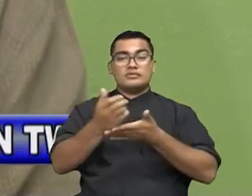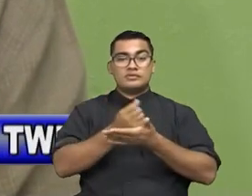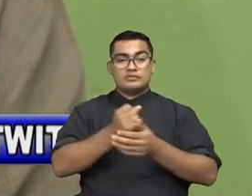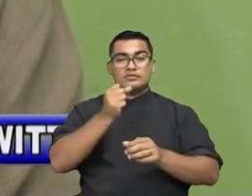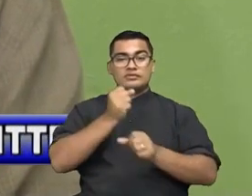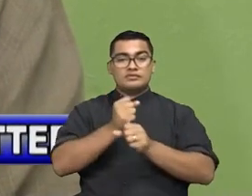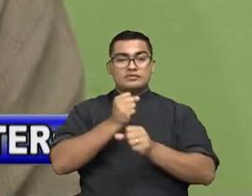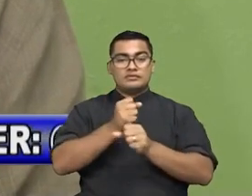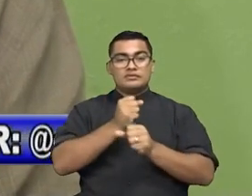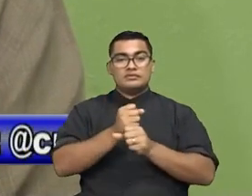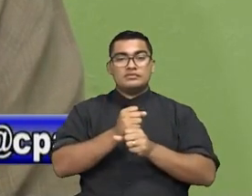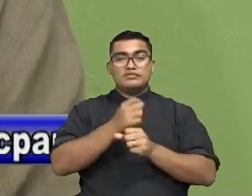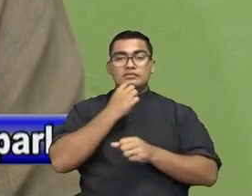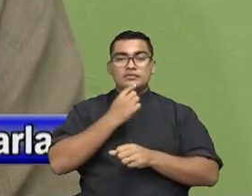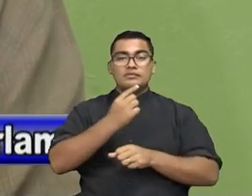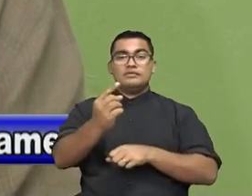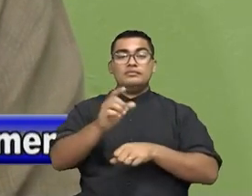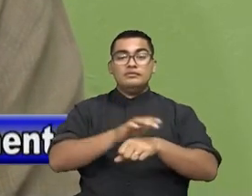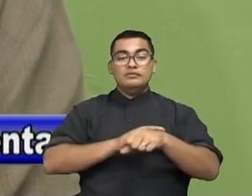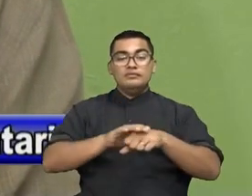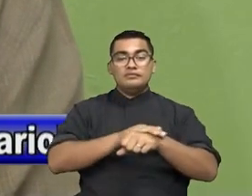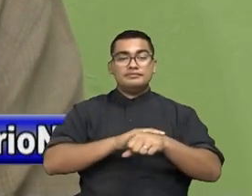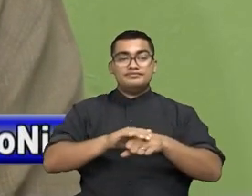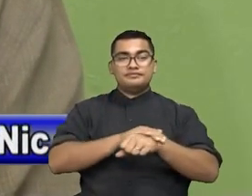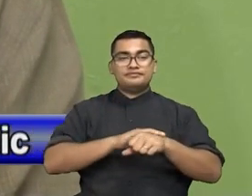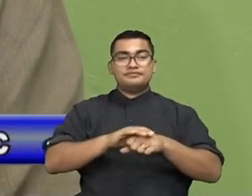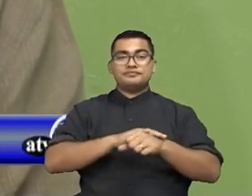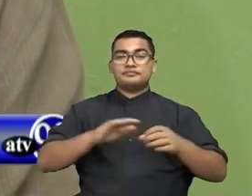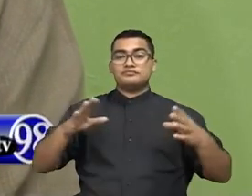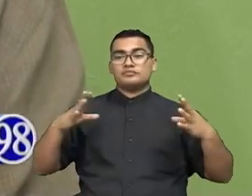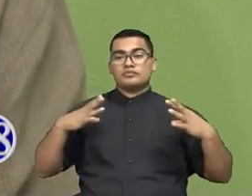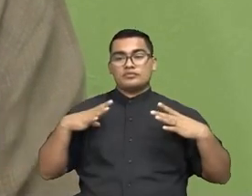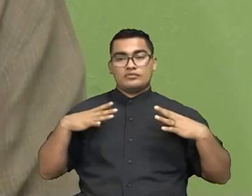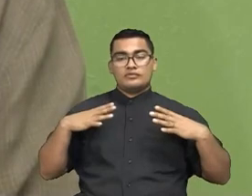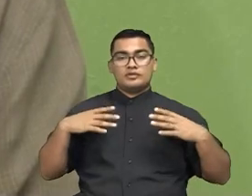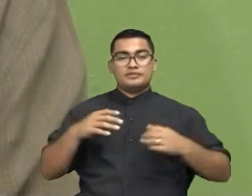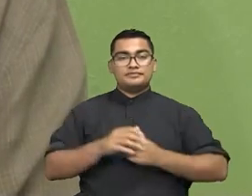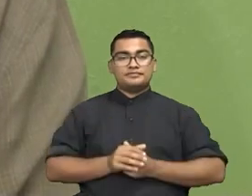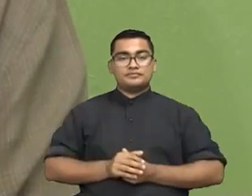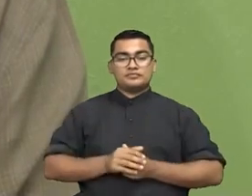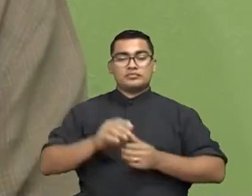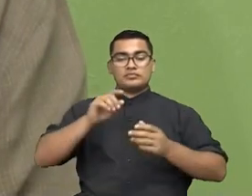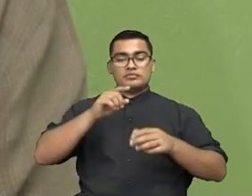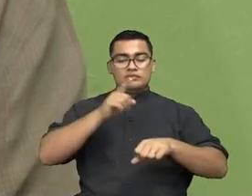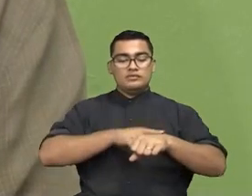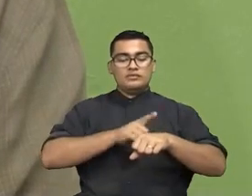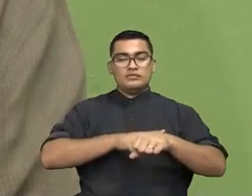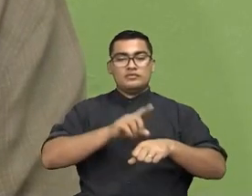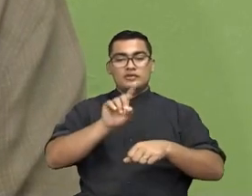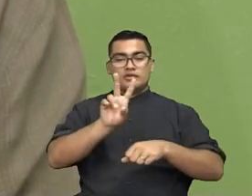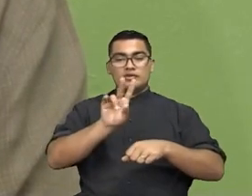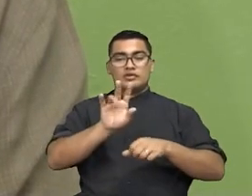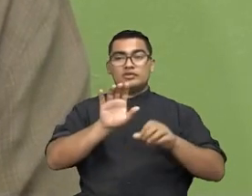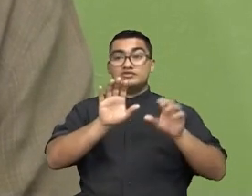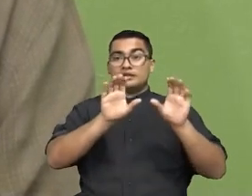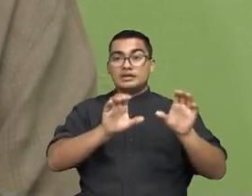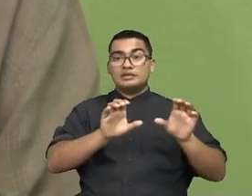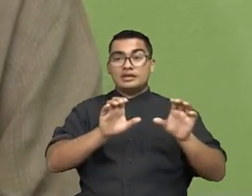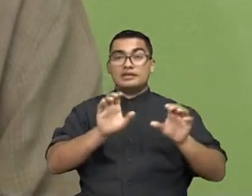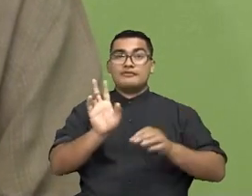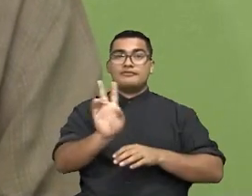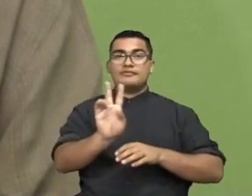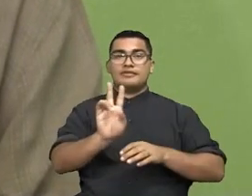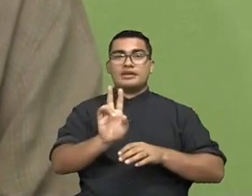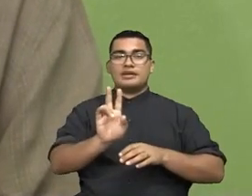Trabajo, se concede asueto a cuenta de vacaciones a partir de las 12 meridianas del día viernes 1